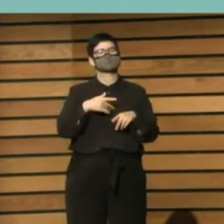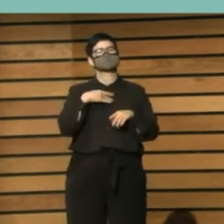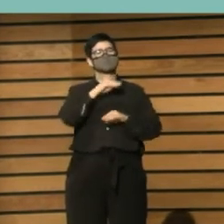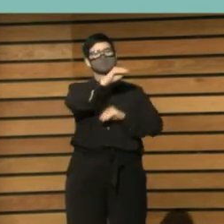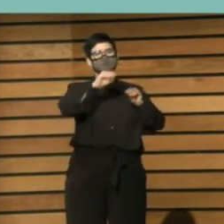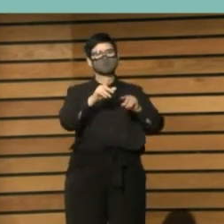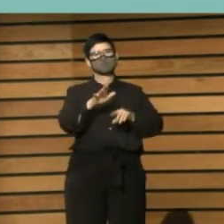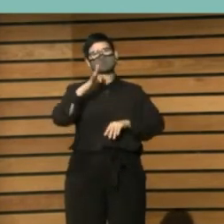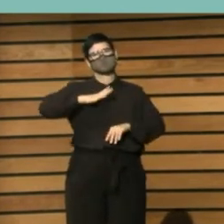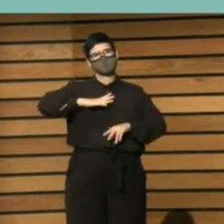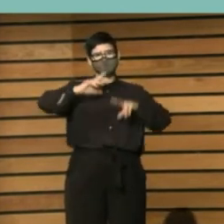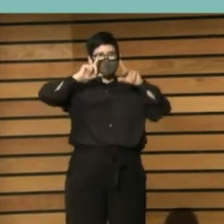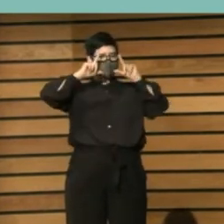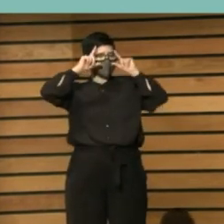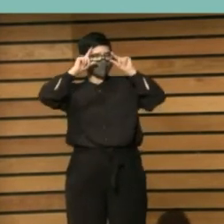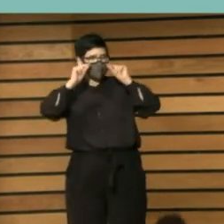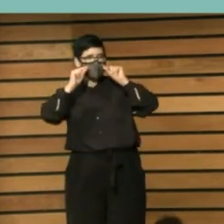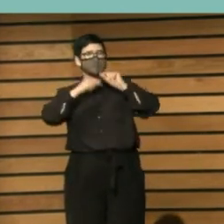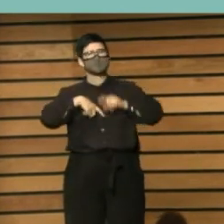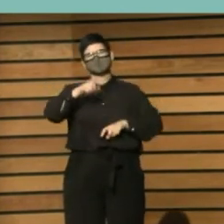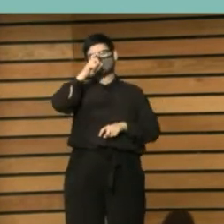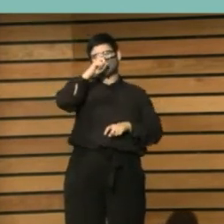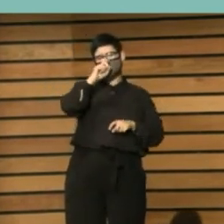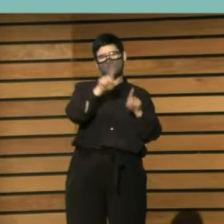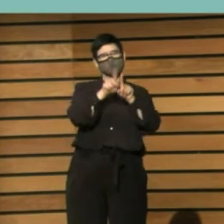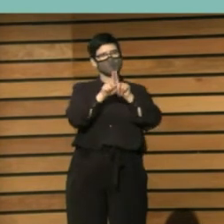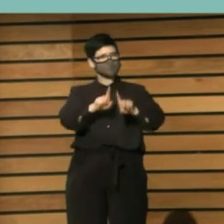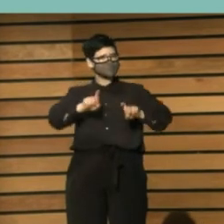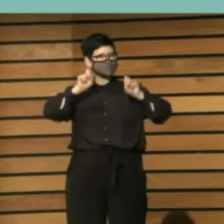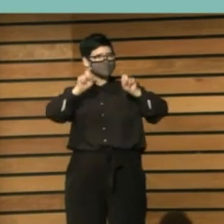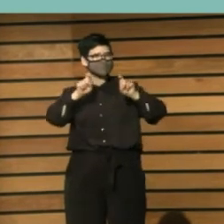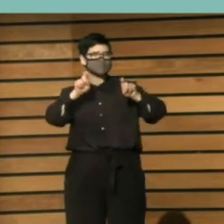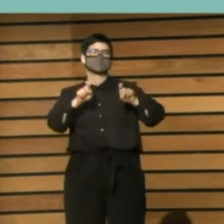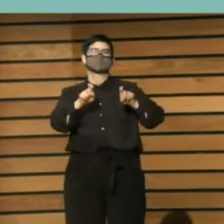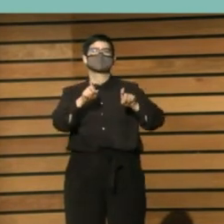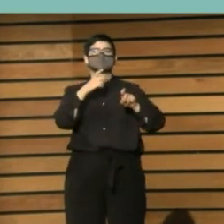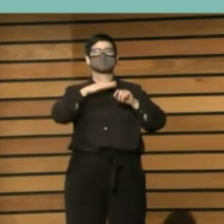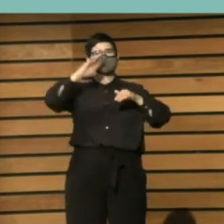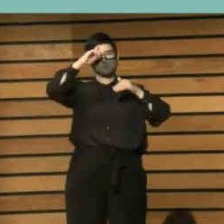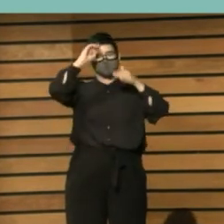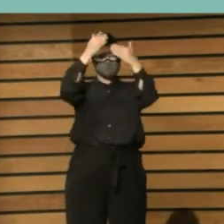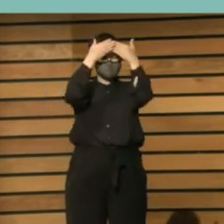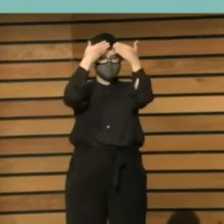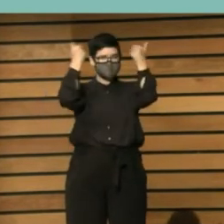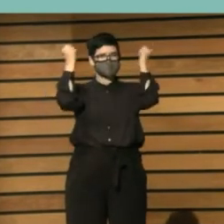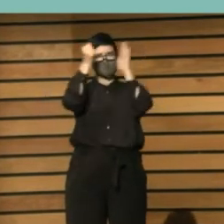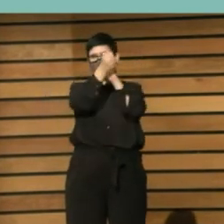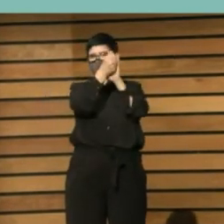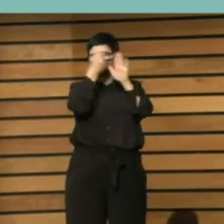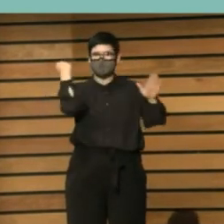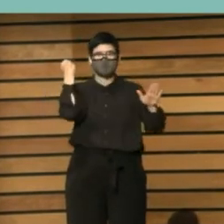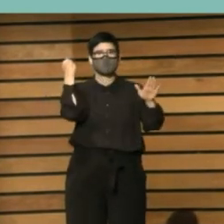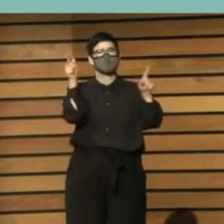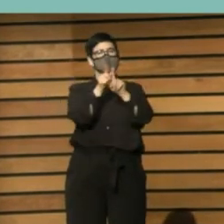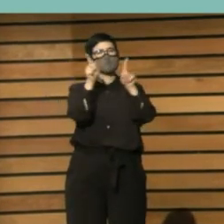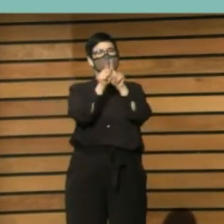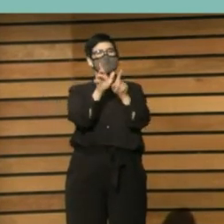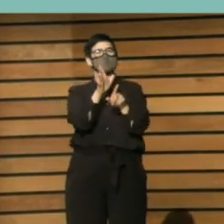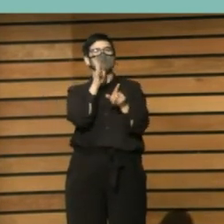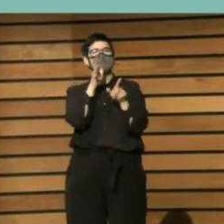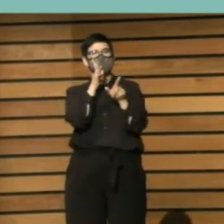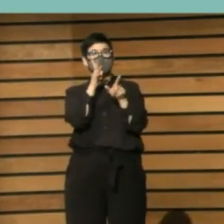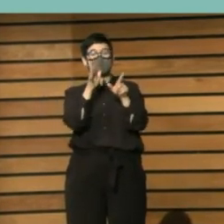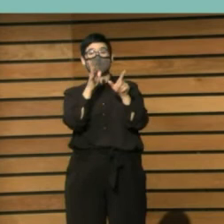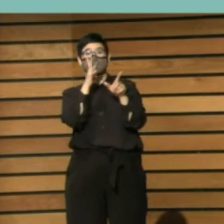y recordaréis la enseñanza de Bruce Lee. Vacía tu mente, libérate de las formas como el agua. Pon agua en una